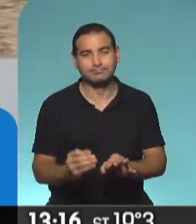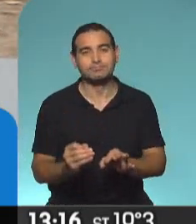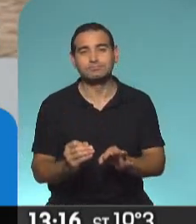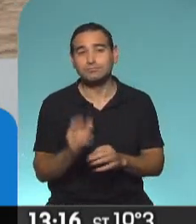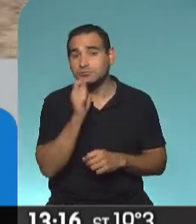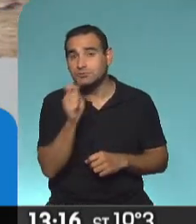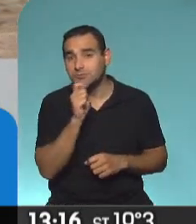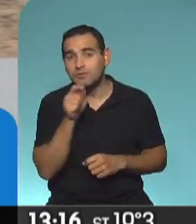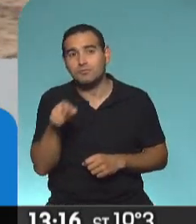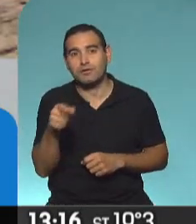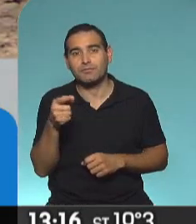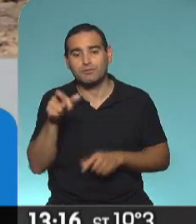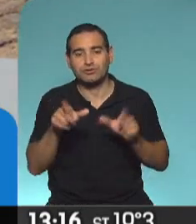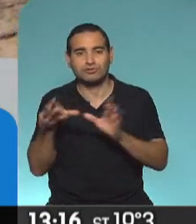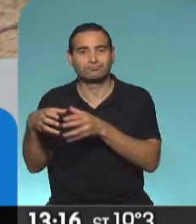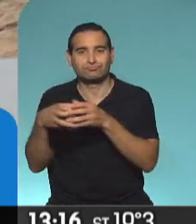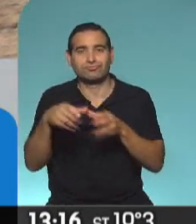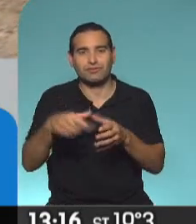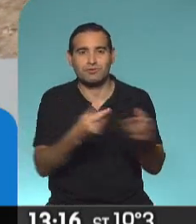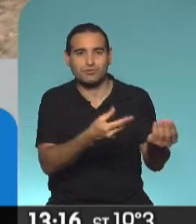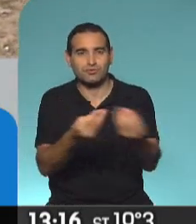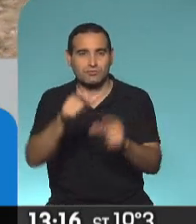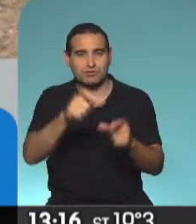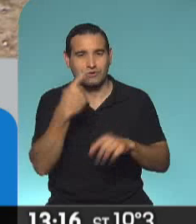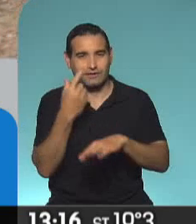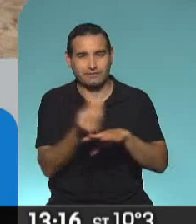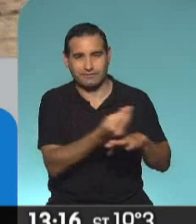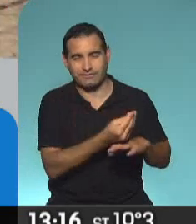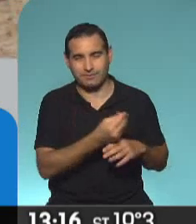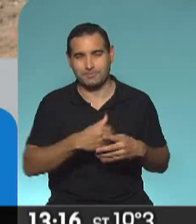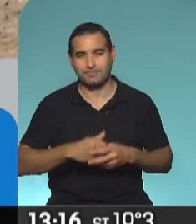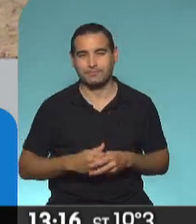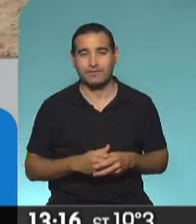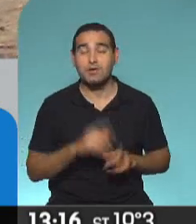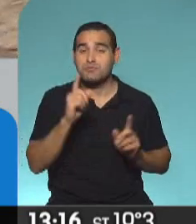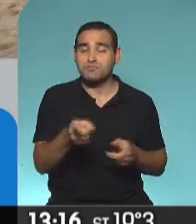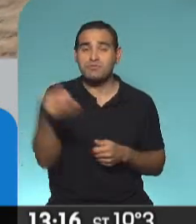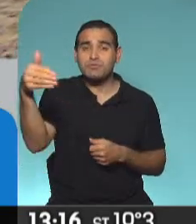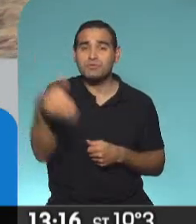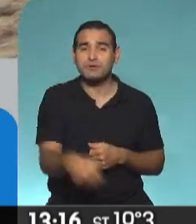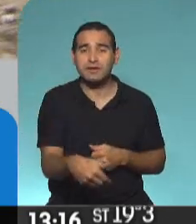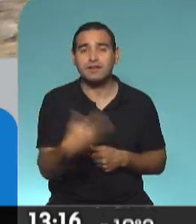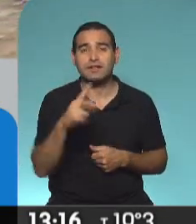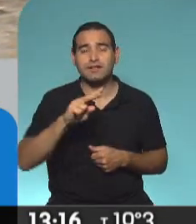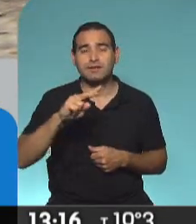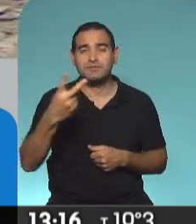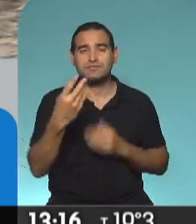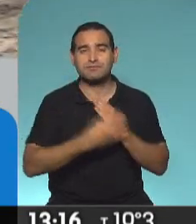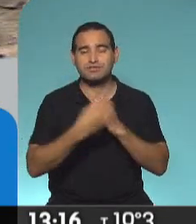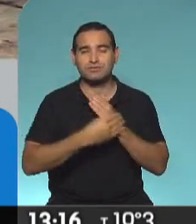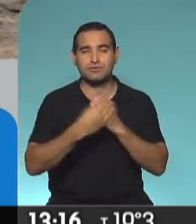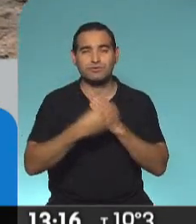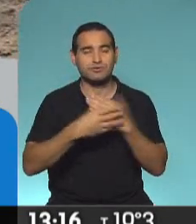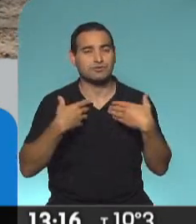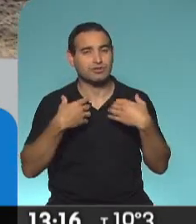para asistir aquí a los vecinos de este barrio. Se acercó también el viceministro